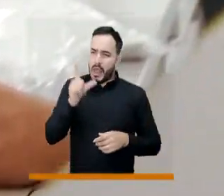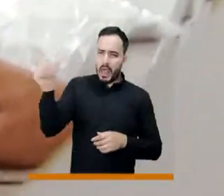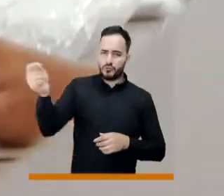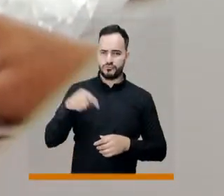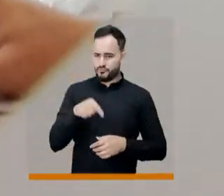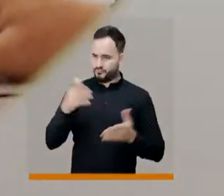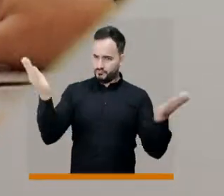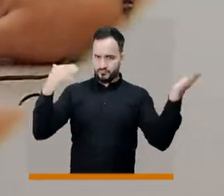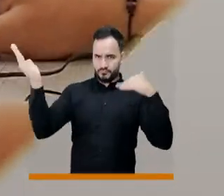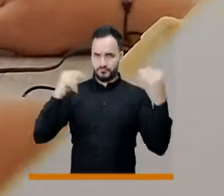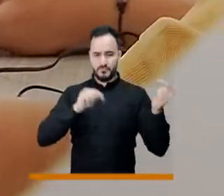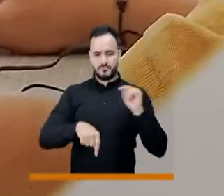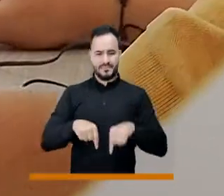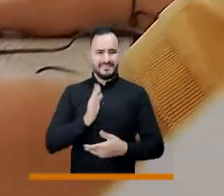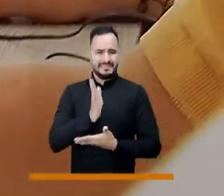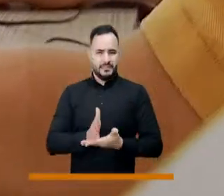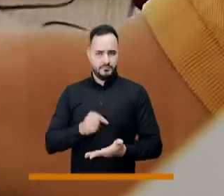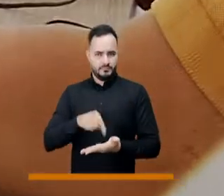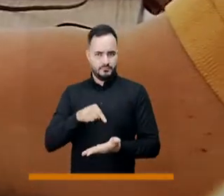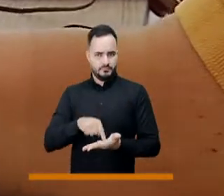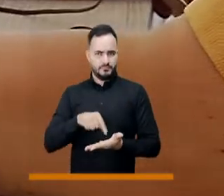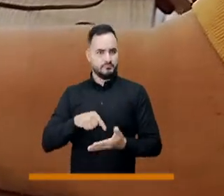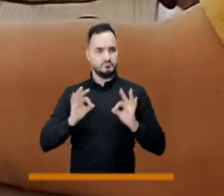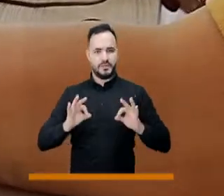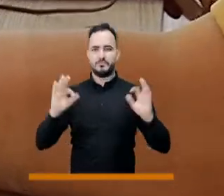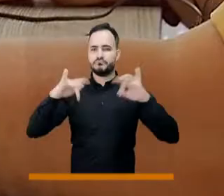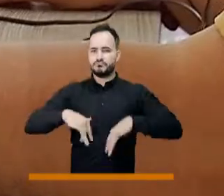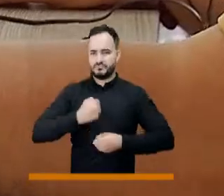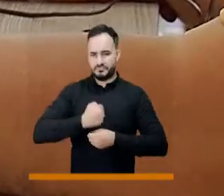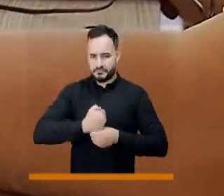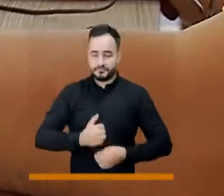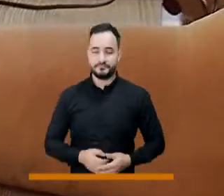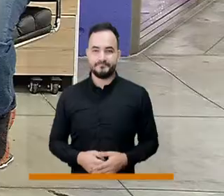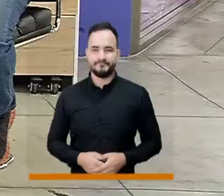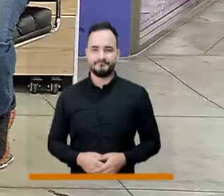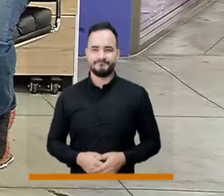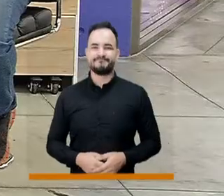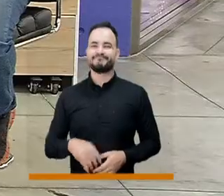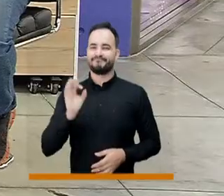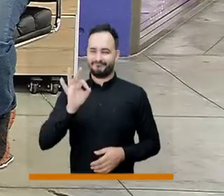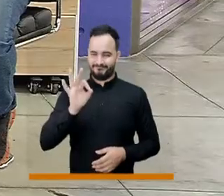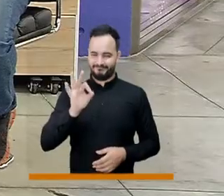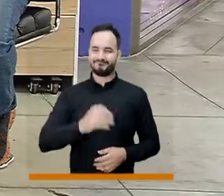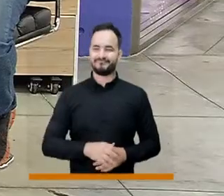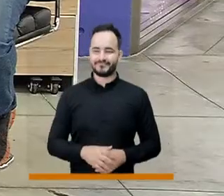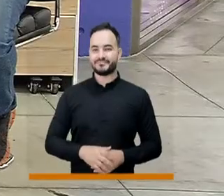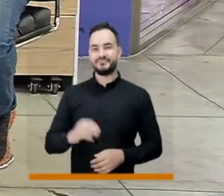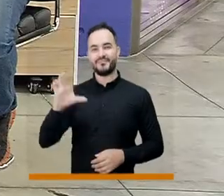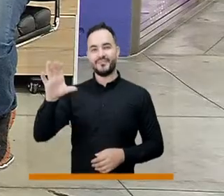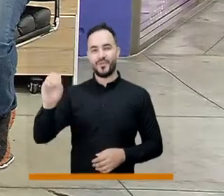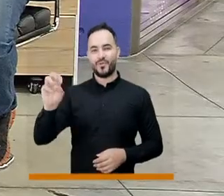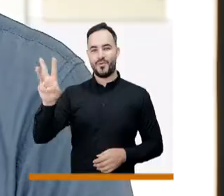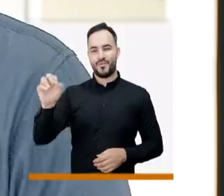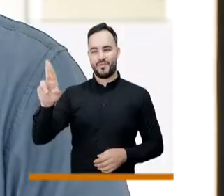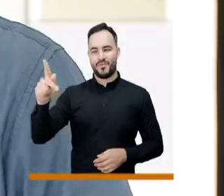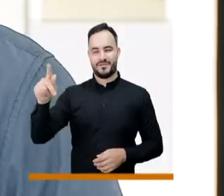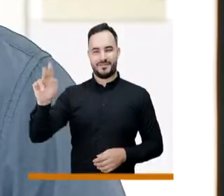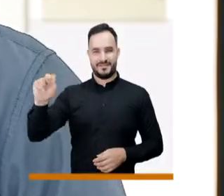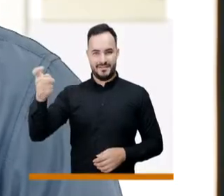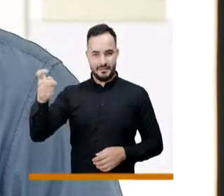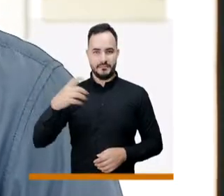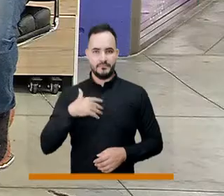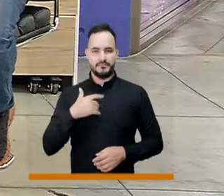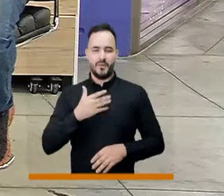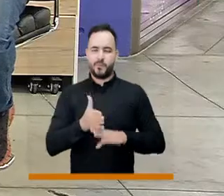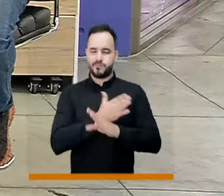puntos de coworking, o en los barrios, o en este caso, que es el sector noroccidental y nororiental de la ciudad, podemos facilitar esos temas de movilidad y nuevas formas de trabajar.